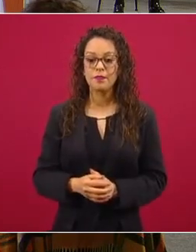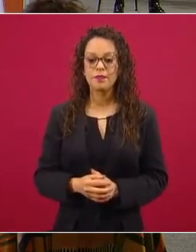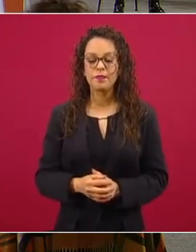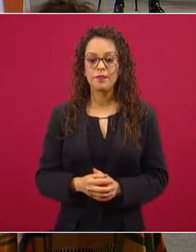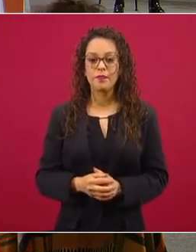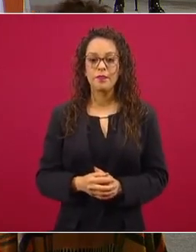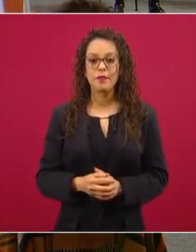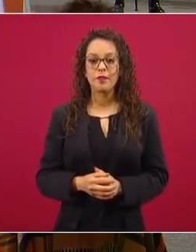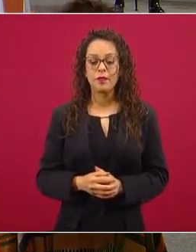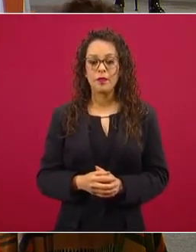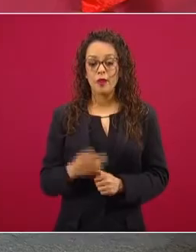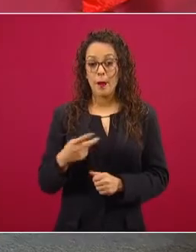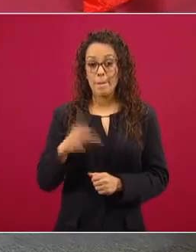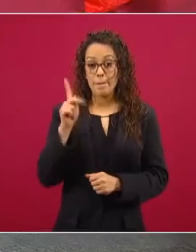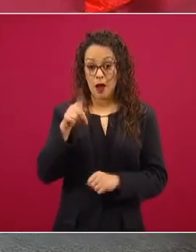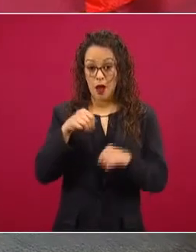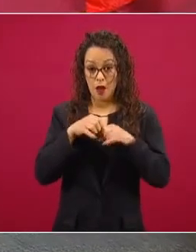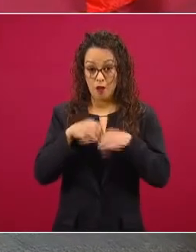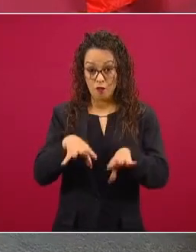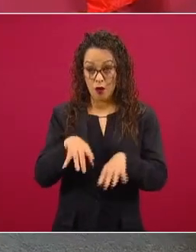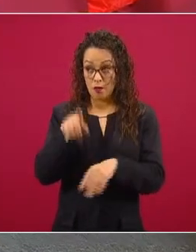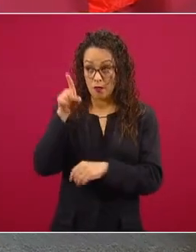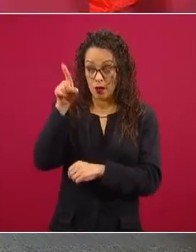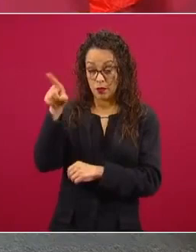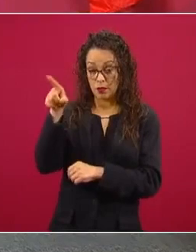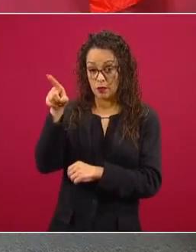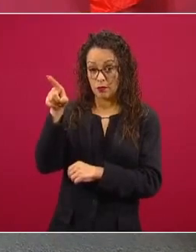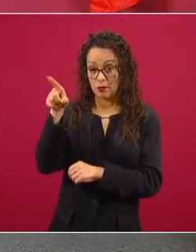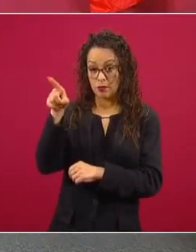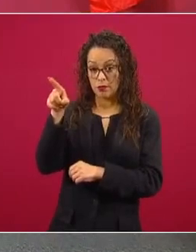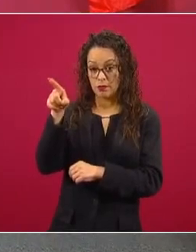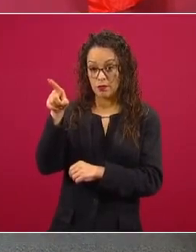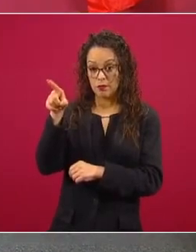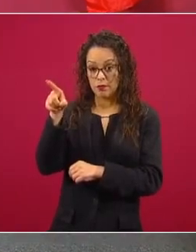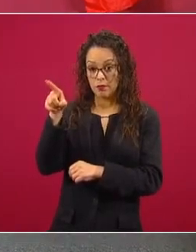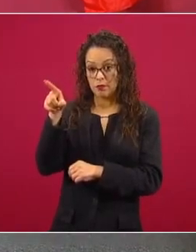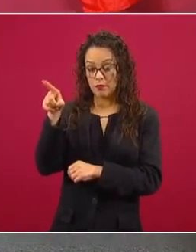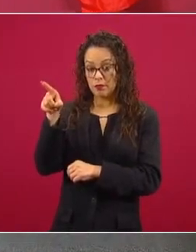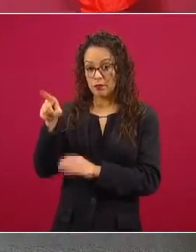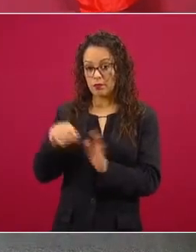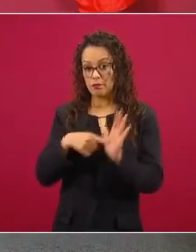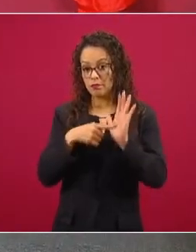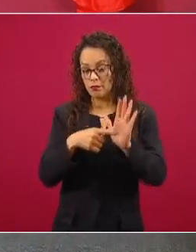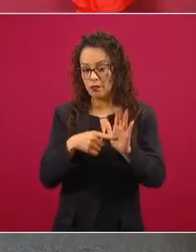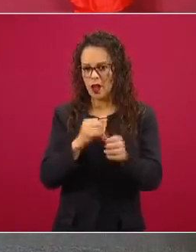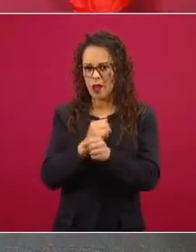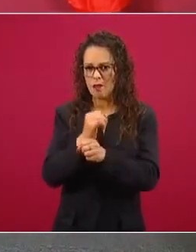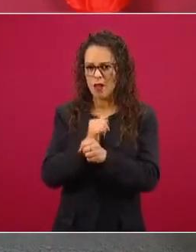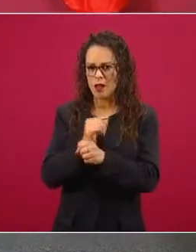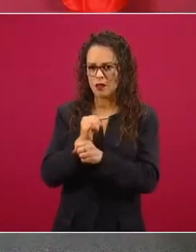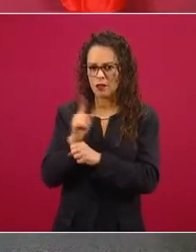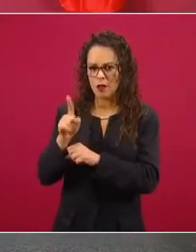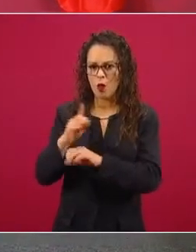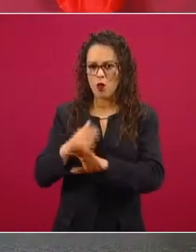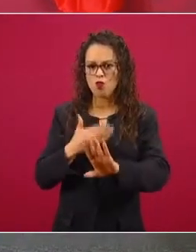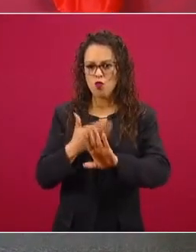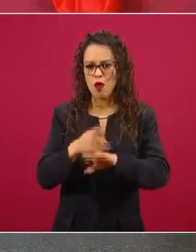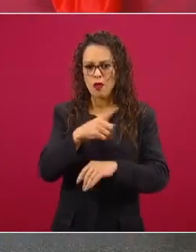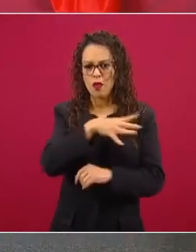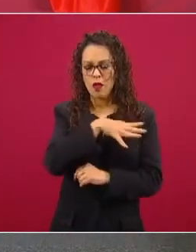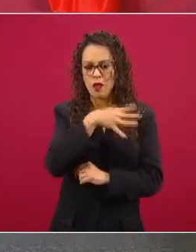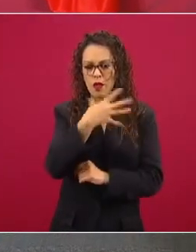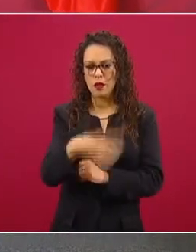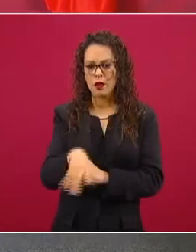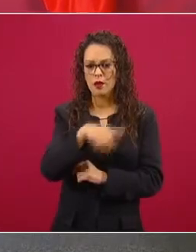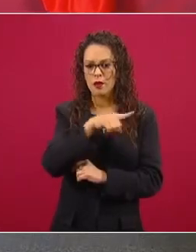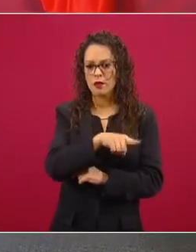según la información que presentó el Departamento de Justicia, la investigación contra el general